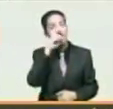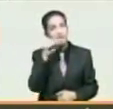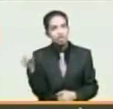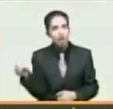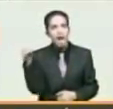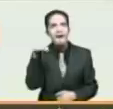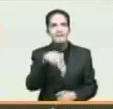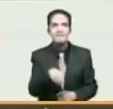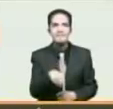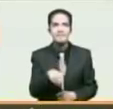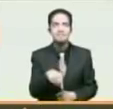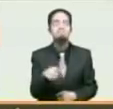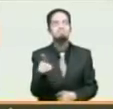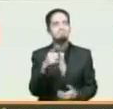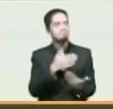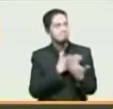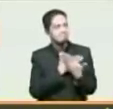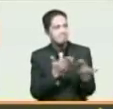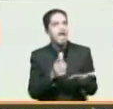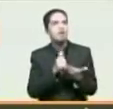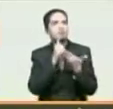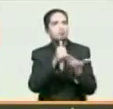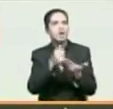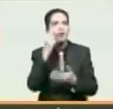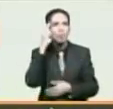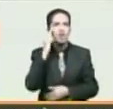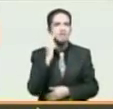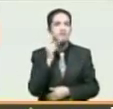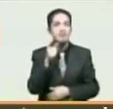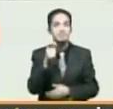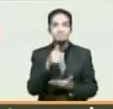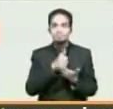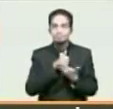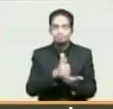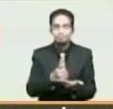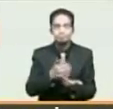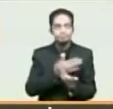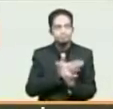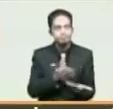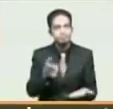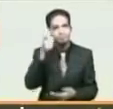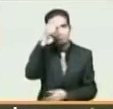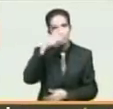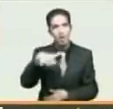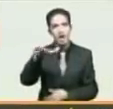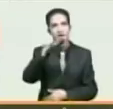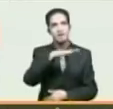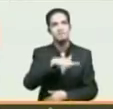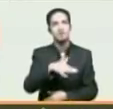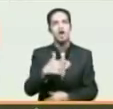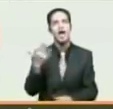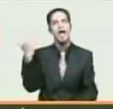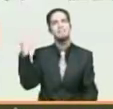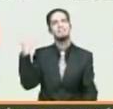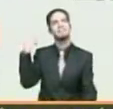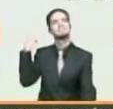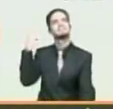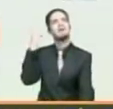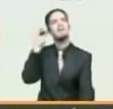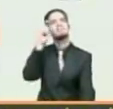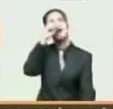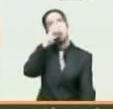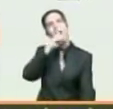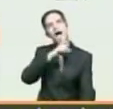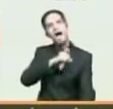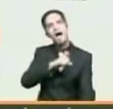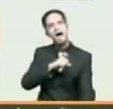Padre Bolívar, a la orden tuya, a la orden de este pueblo, cumpliendo el juramento que hicimos hace más de 30 años, junto al comandante